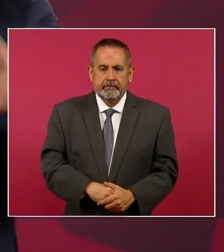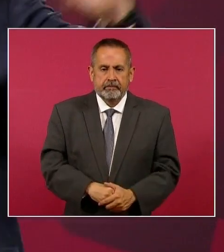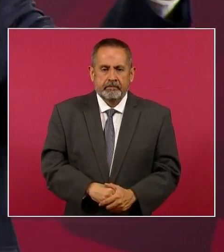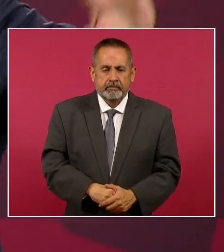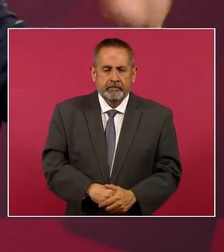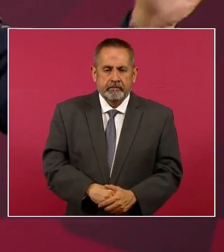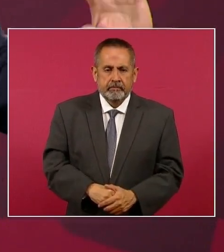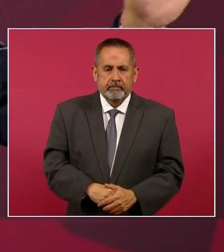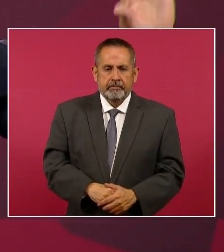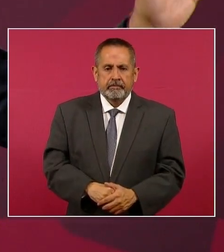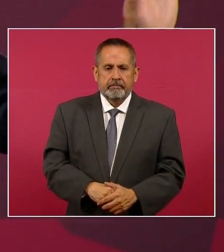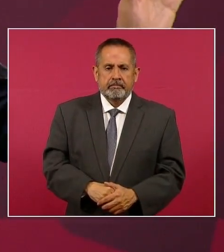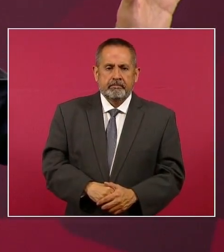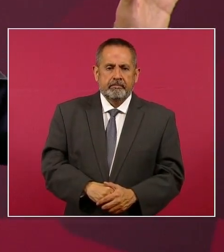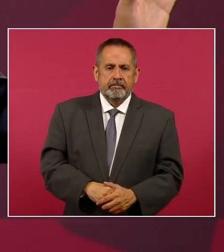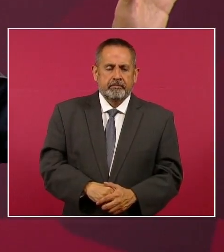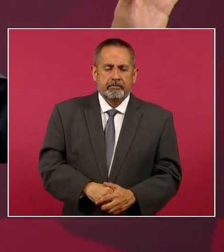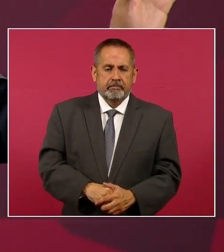No sé